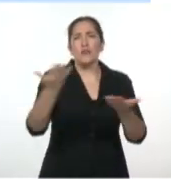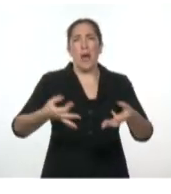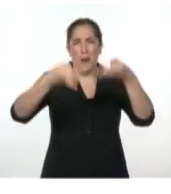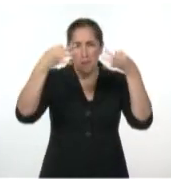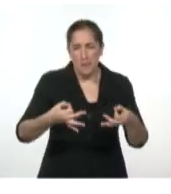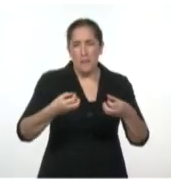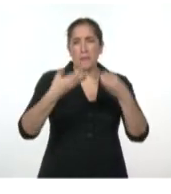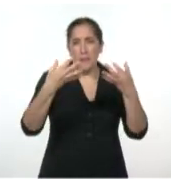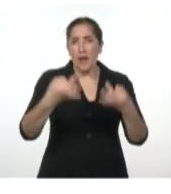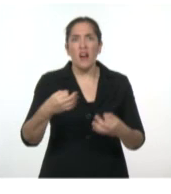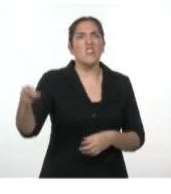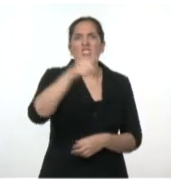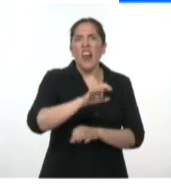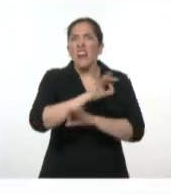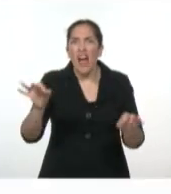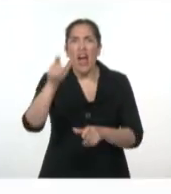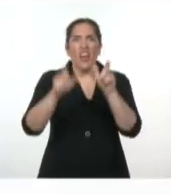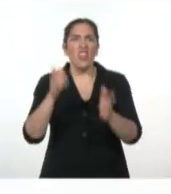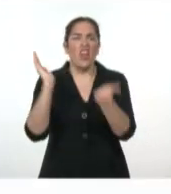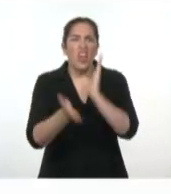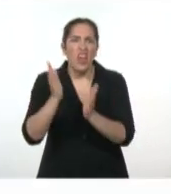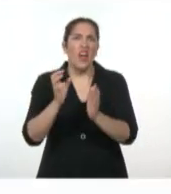nadie, tiene que ser objeto de violencia o maltrato.